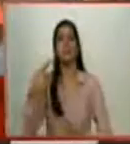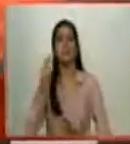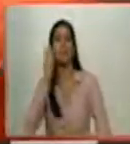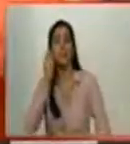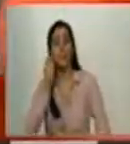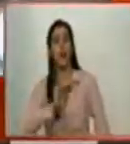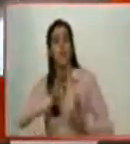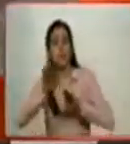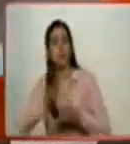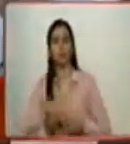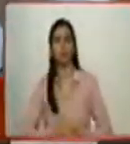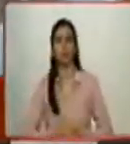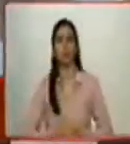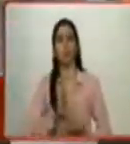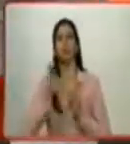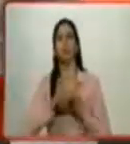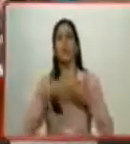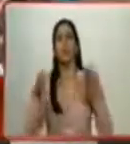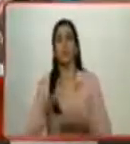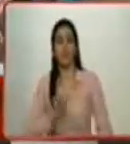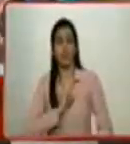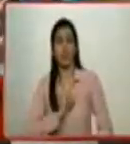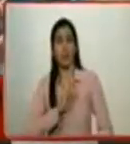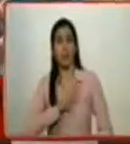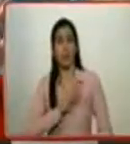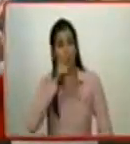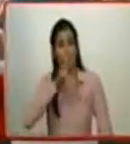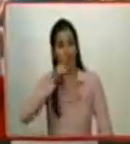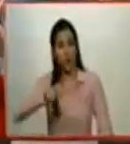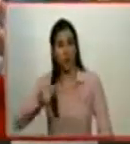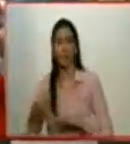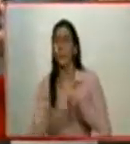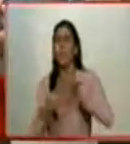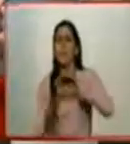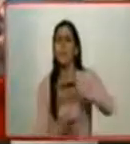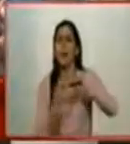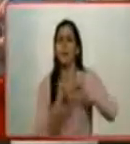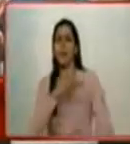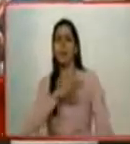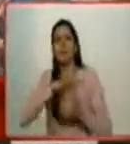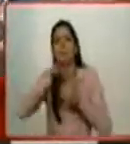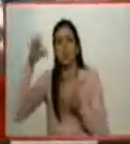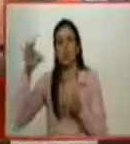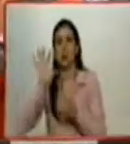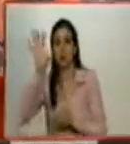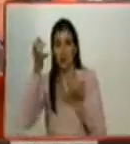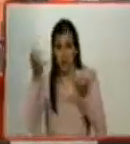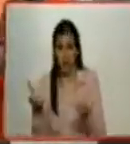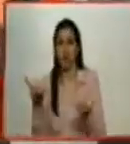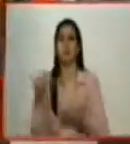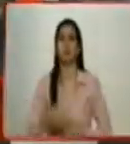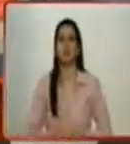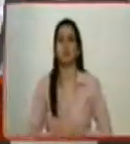popular, con las tradiciones que le dan identidad a nuestro pueblo y que son la base espiritual de la patria que hoy tenemos. De